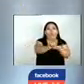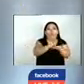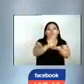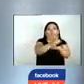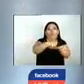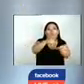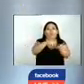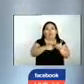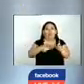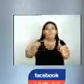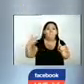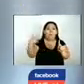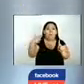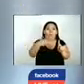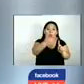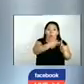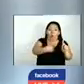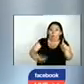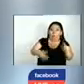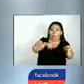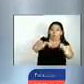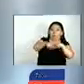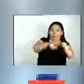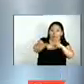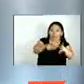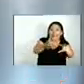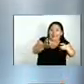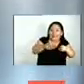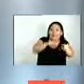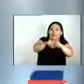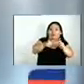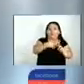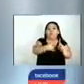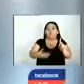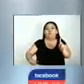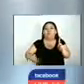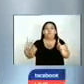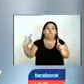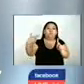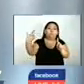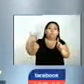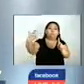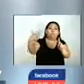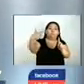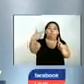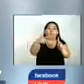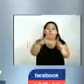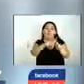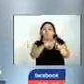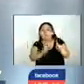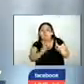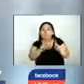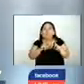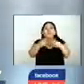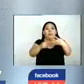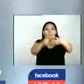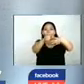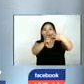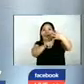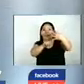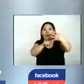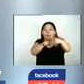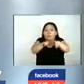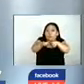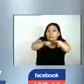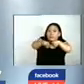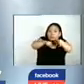capital del que salía el aspirante Villavicencio, a la que la mayoría de las encuestas situaban en cuarta o quinta posición entre los